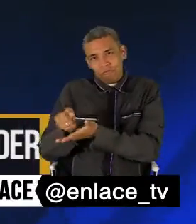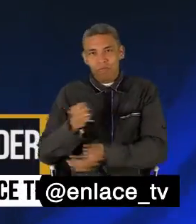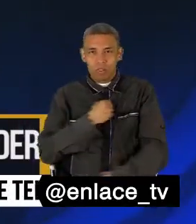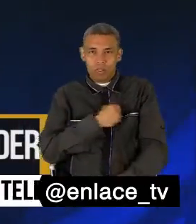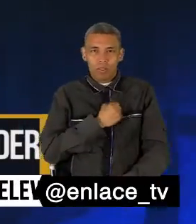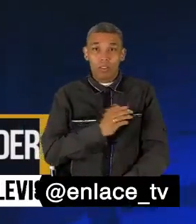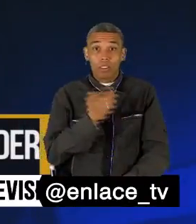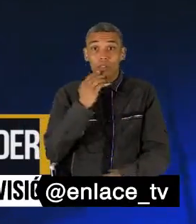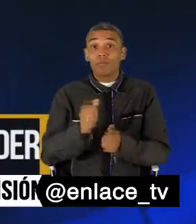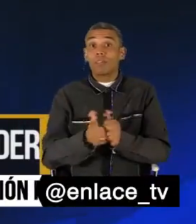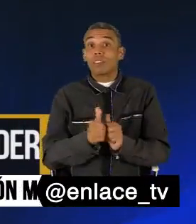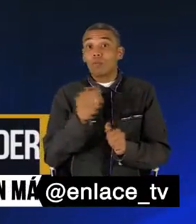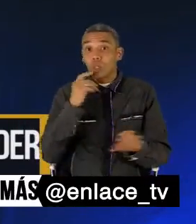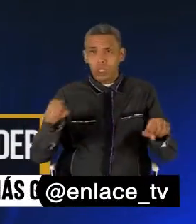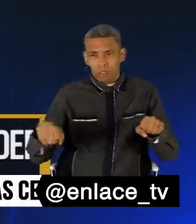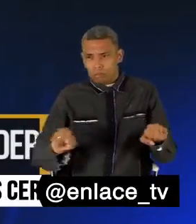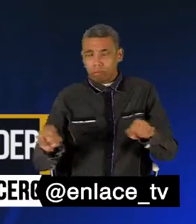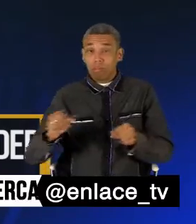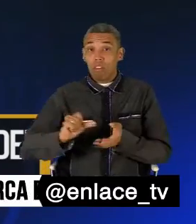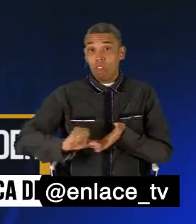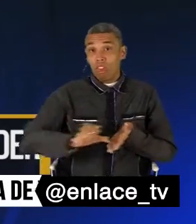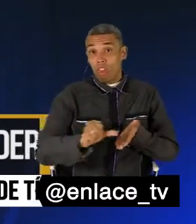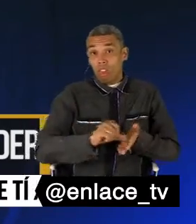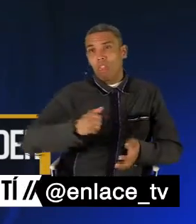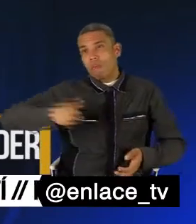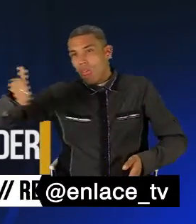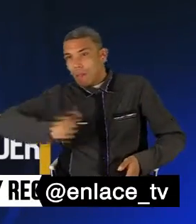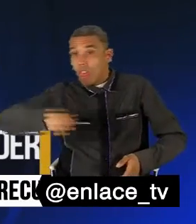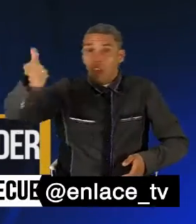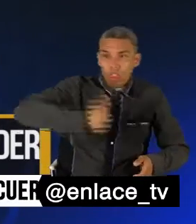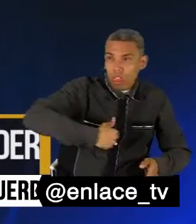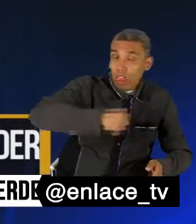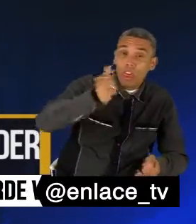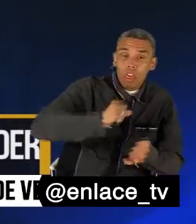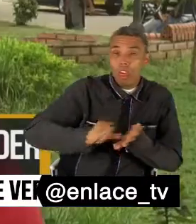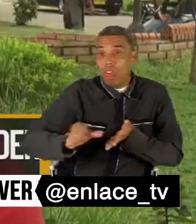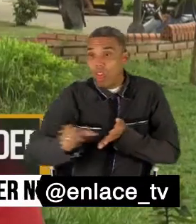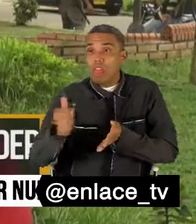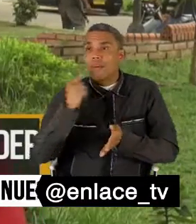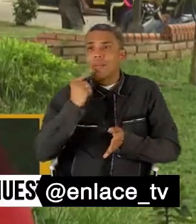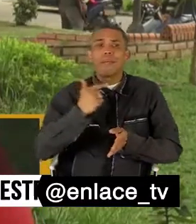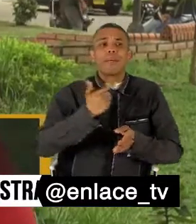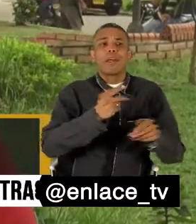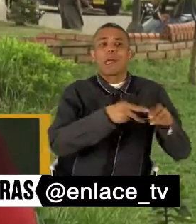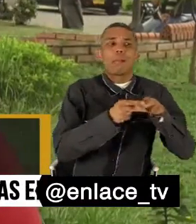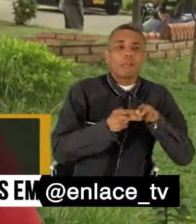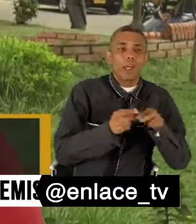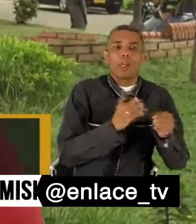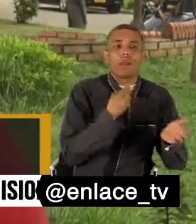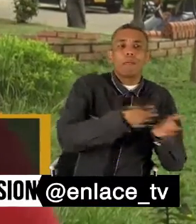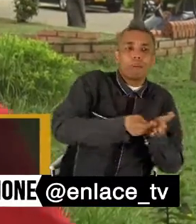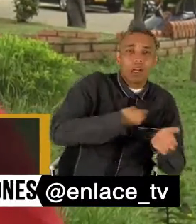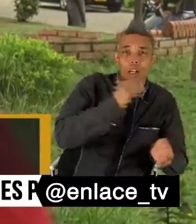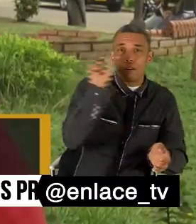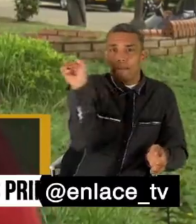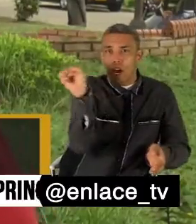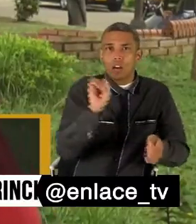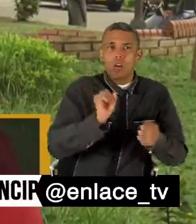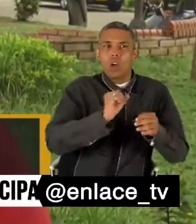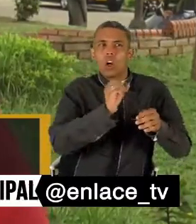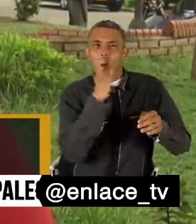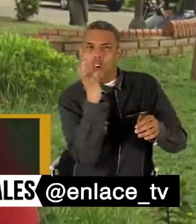es un deporte de costo, de bastante costo, porque hay que viajar, alquilar camionetas, mecánico, las llantas, todo eso, los trajes,